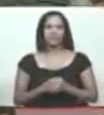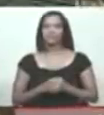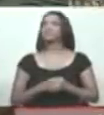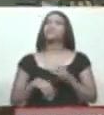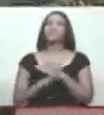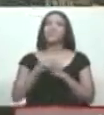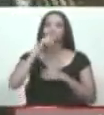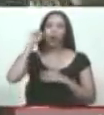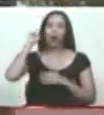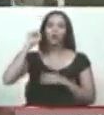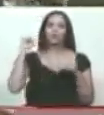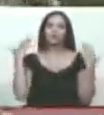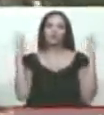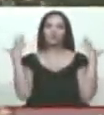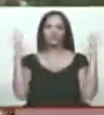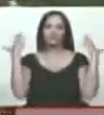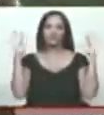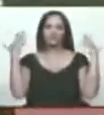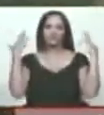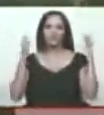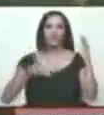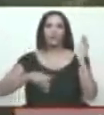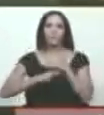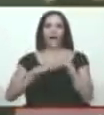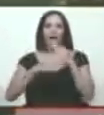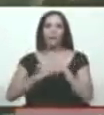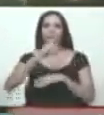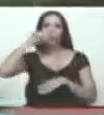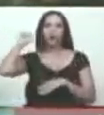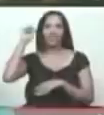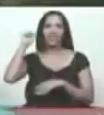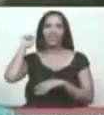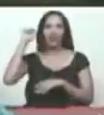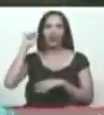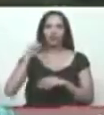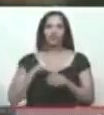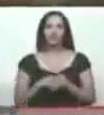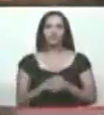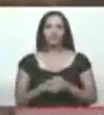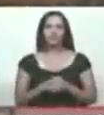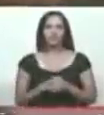Y a saludarte. Que conversáramos un rato.